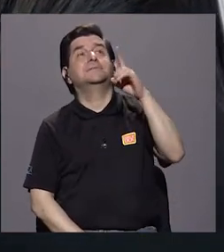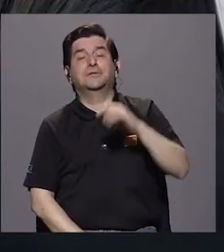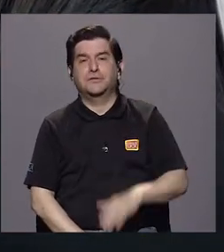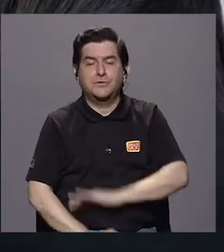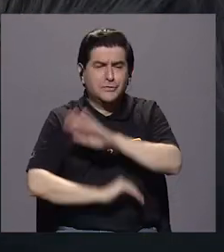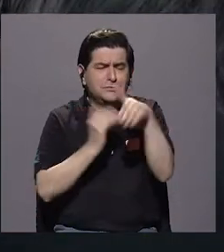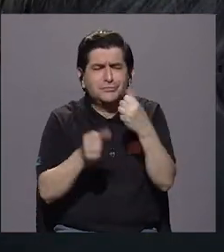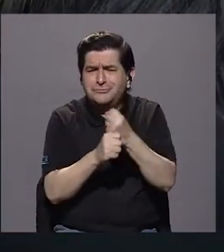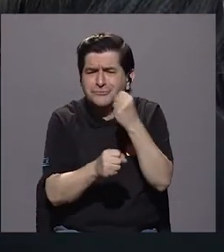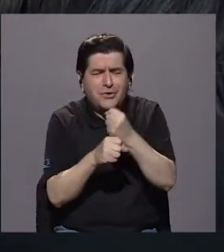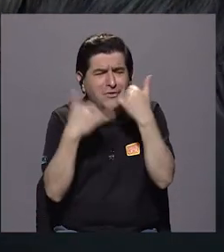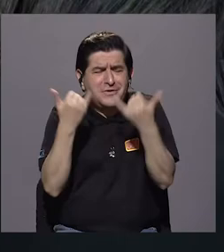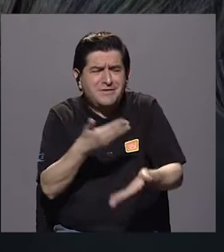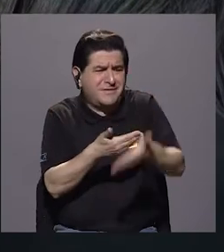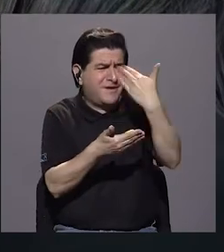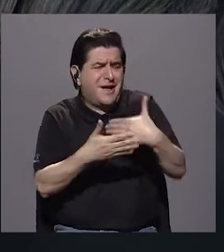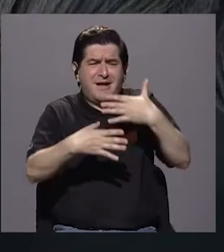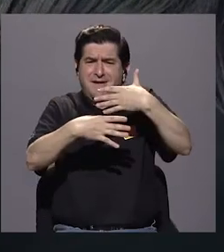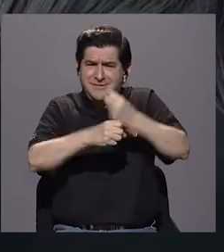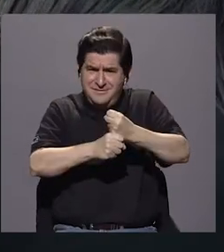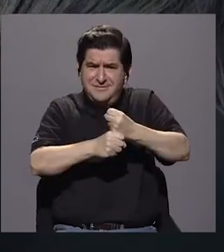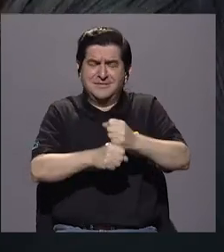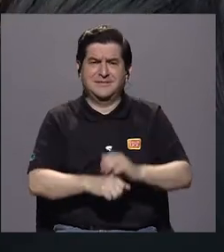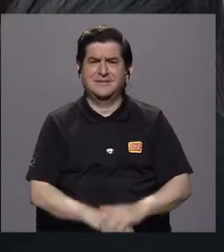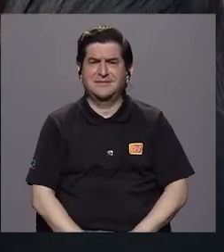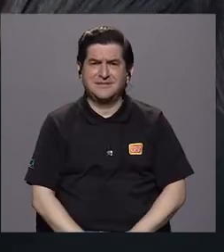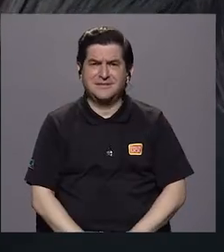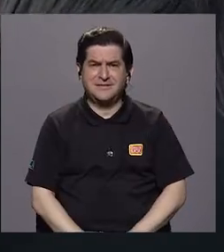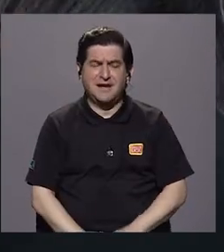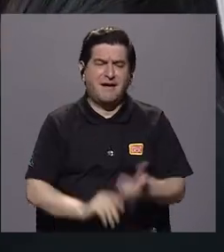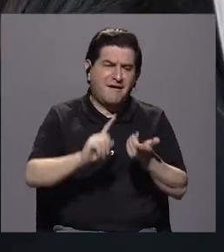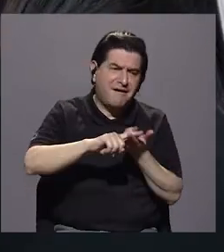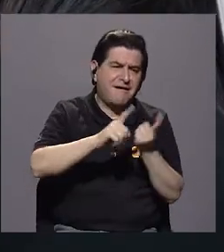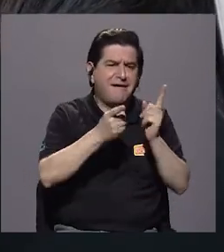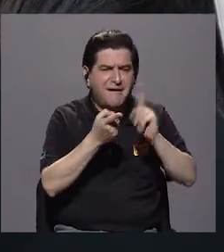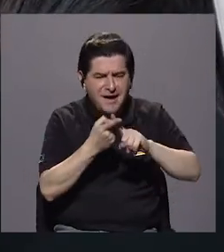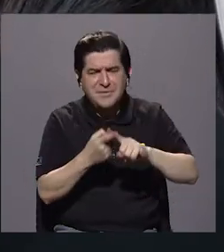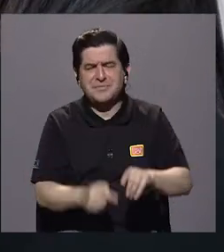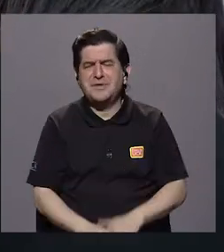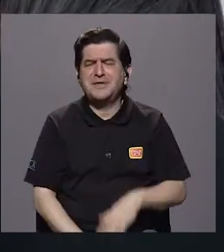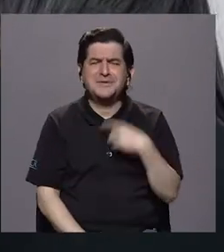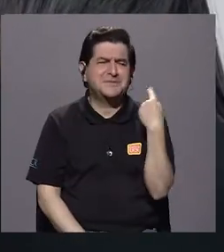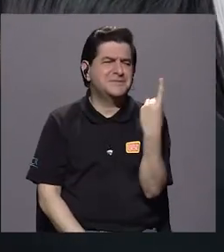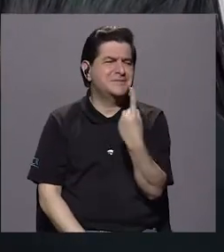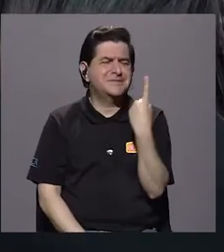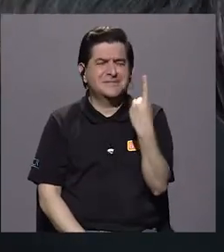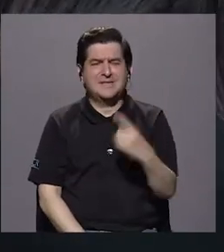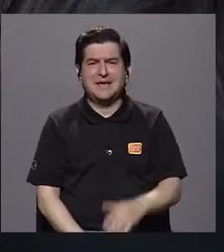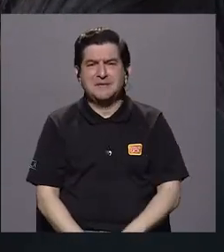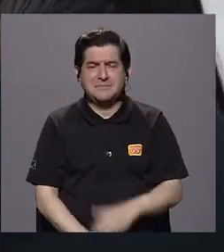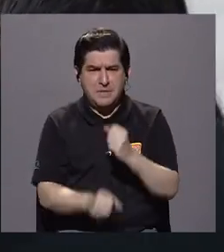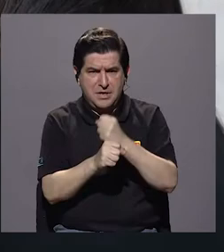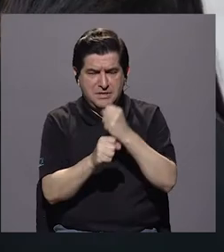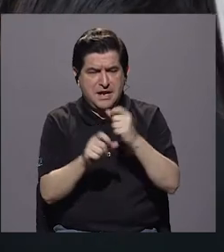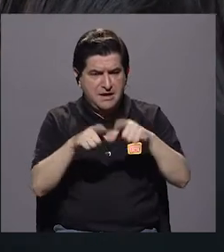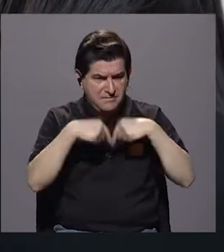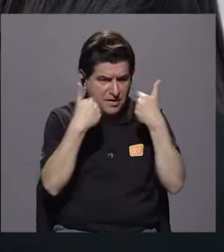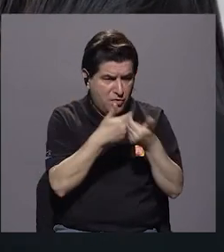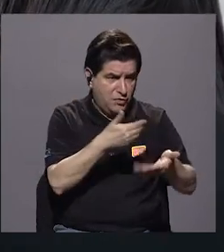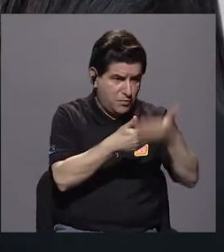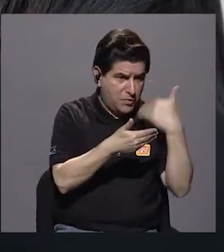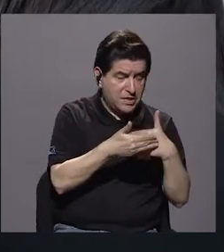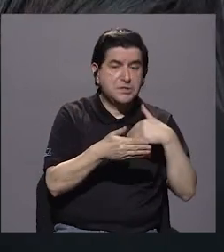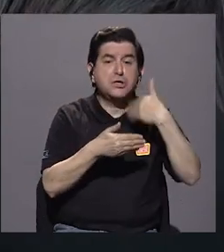todo el trabajo que ya había realizado anteriormente, los amigos que siempre me daban trabajo como grupo, me dieron trabajo después